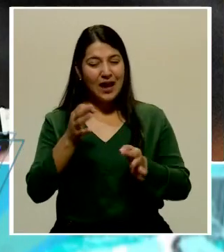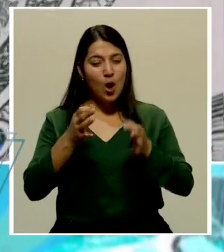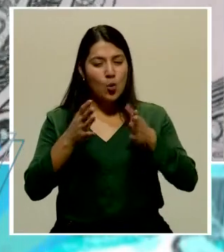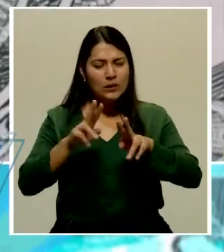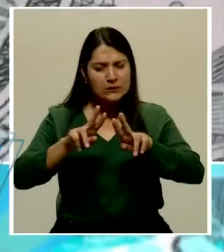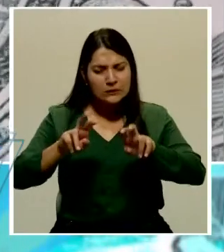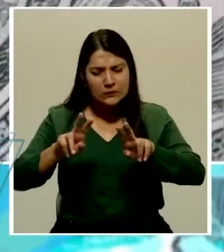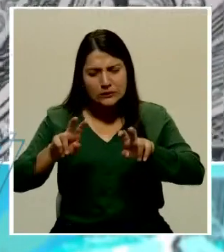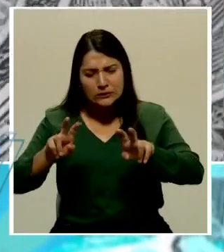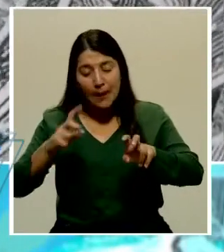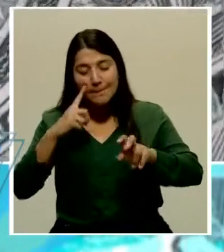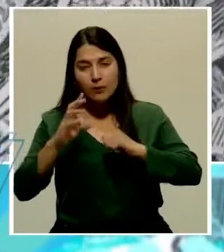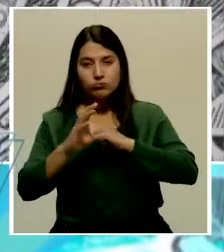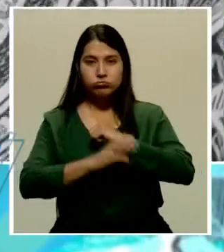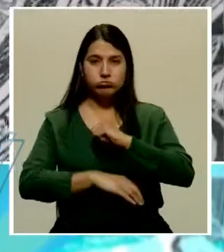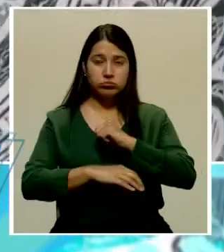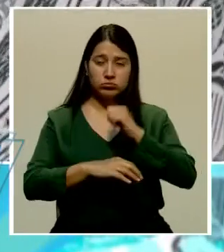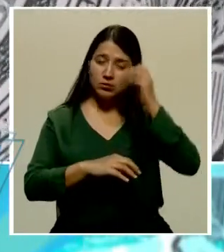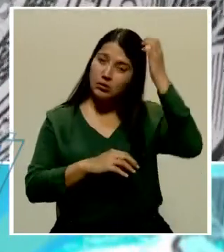Rica?